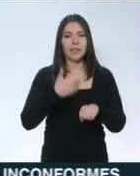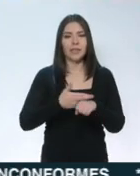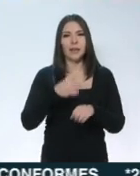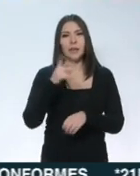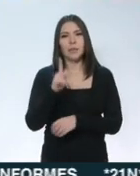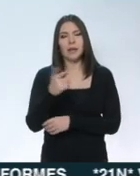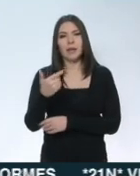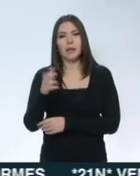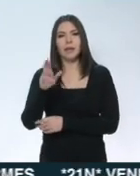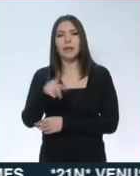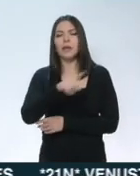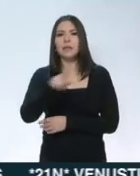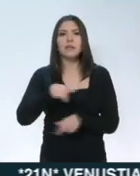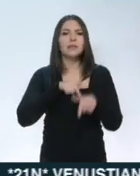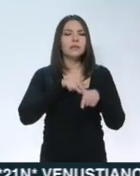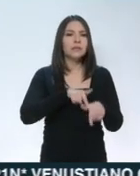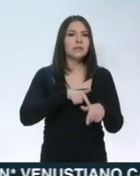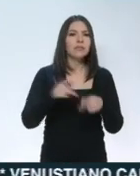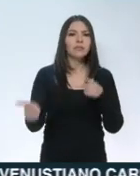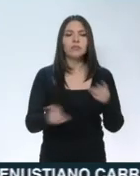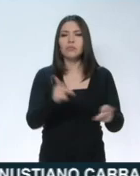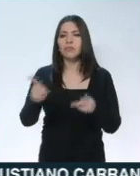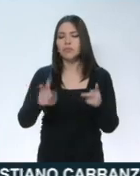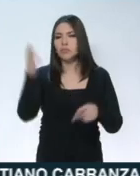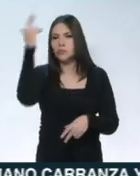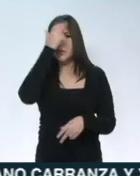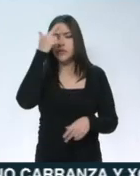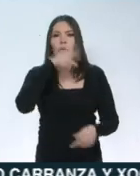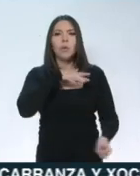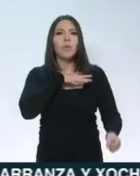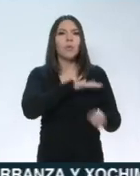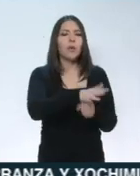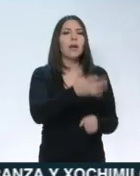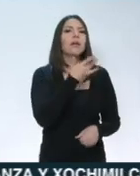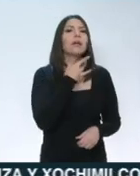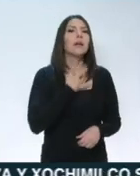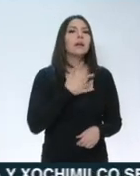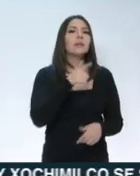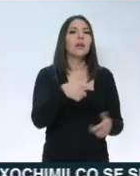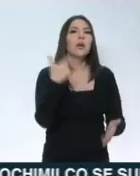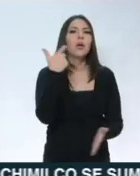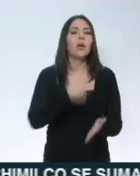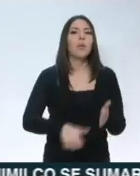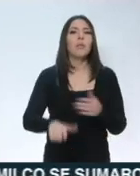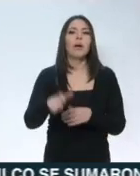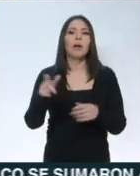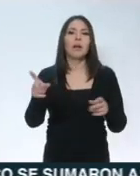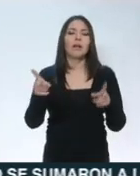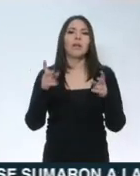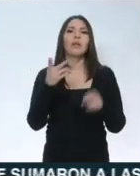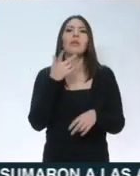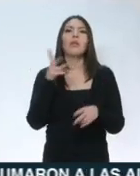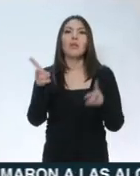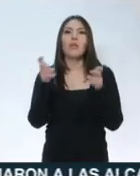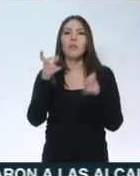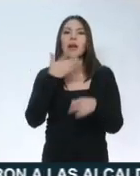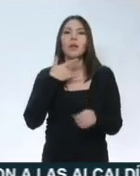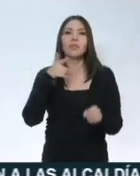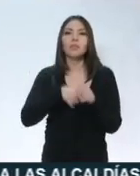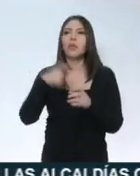investigaciones respecto a gasolineras que compraban combustible robado y que el gobierno mexicano actuará con responsabilidad en estos